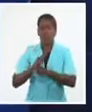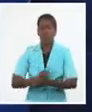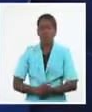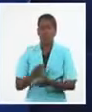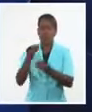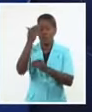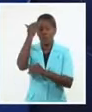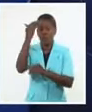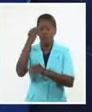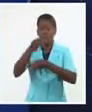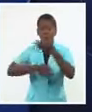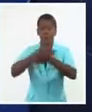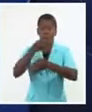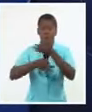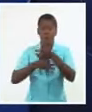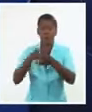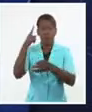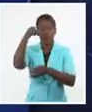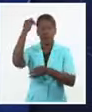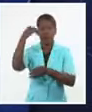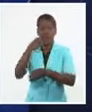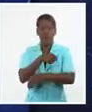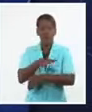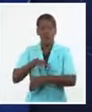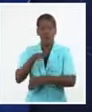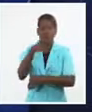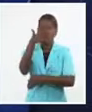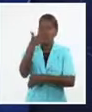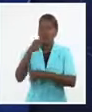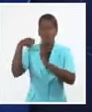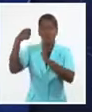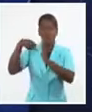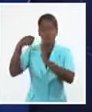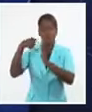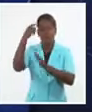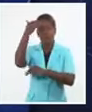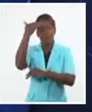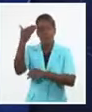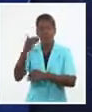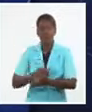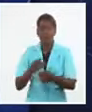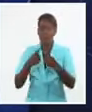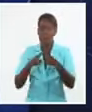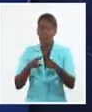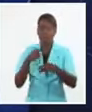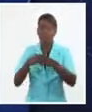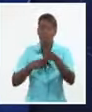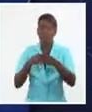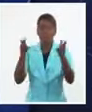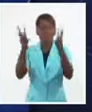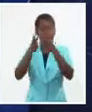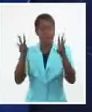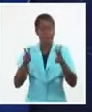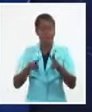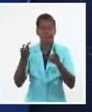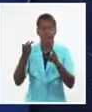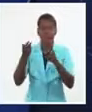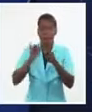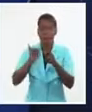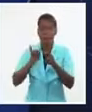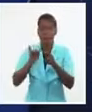domingo. Claro que el público cubano pues agradece toda esta información, además de todo lo que por supuesto se va a hacer de manera digital, se va a hacer a través